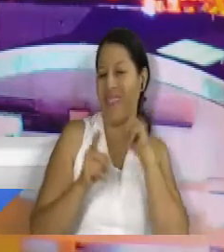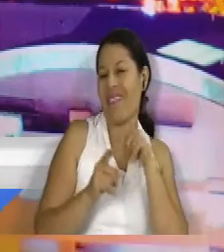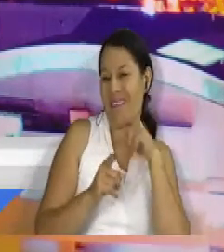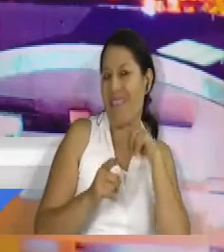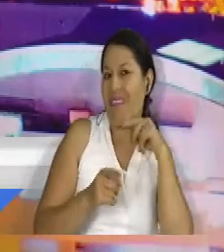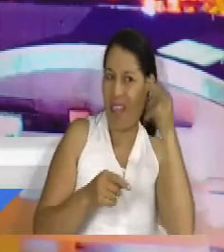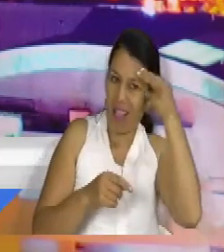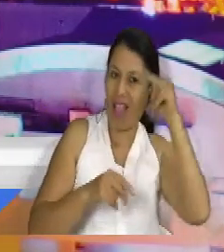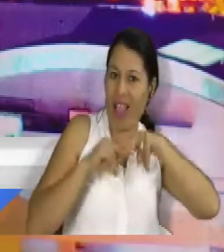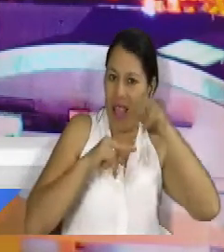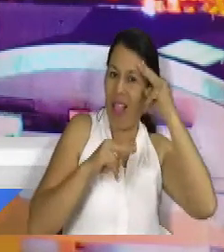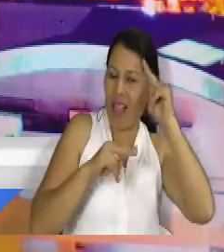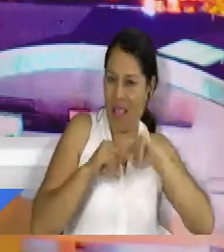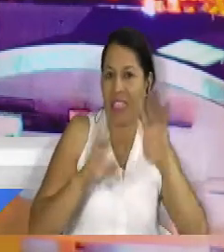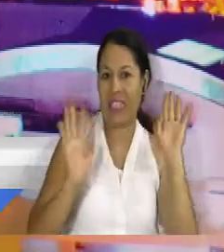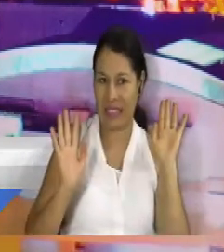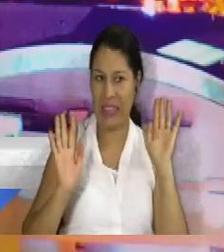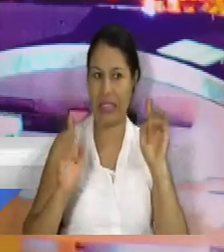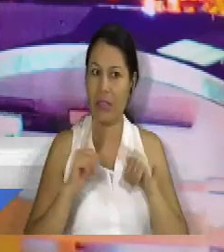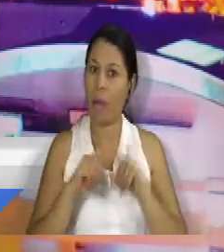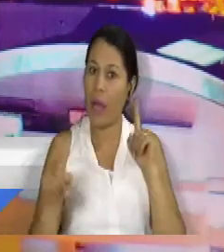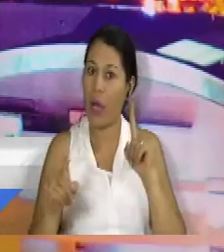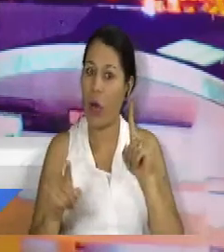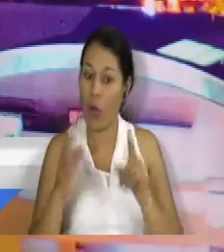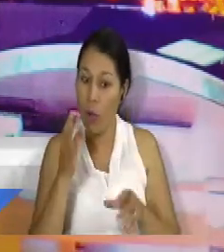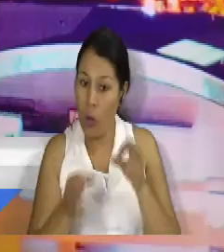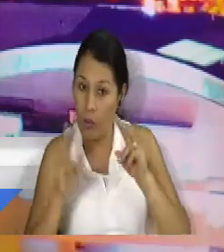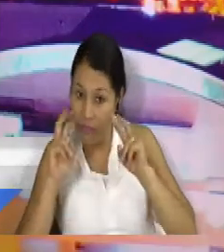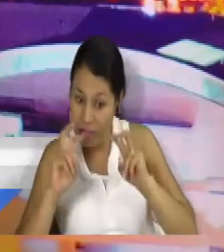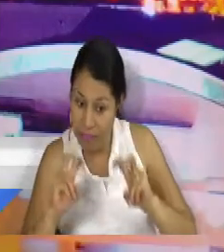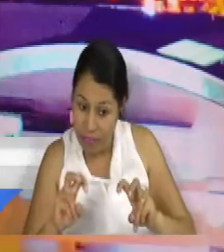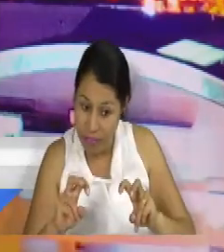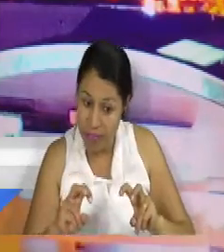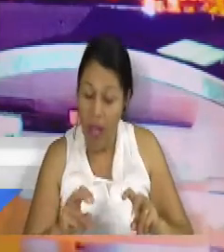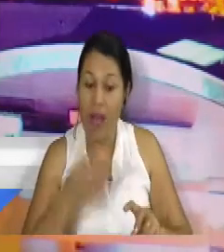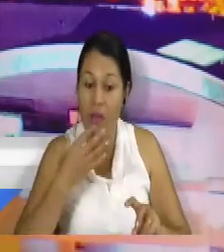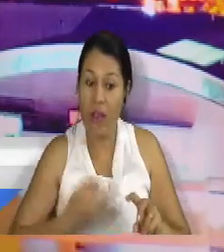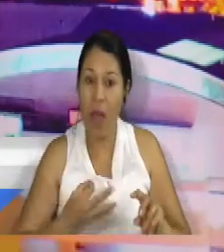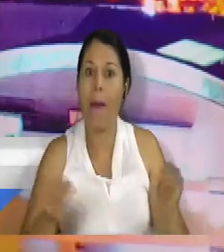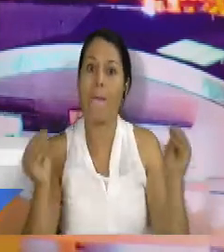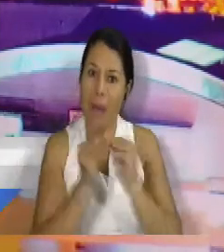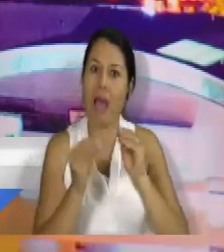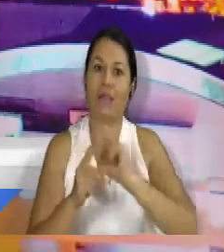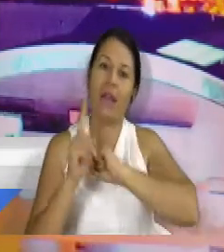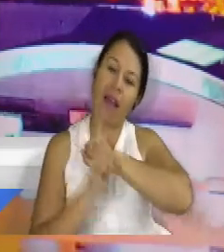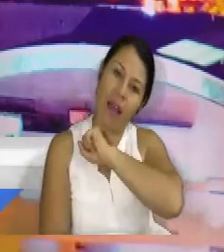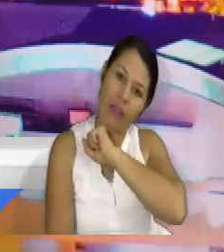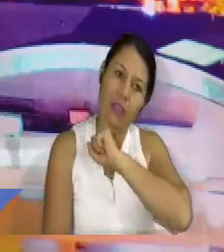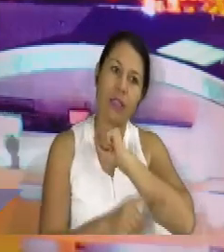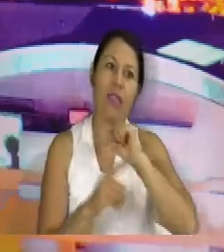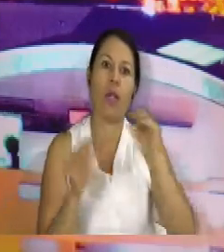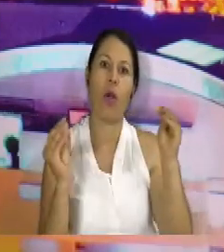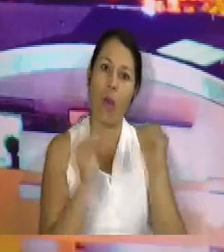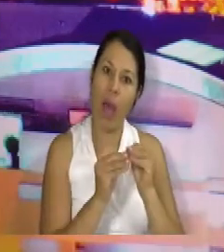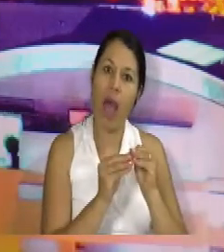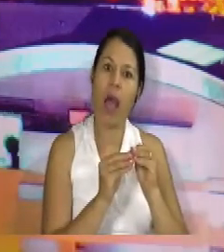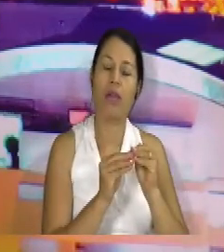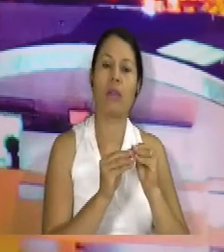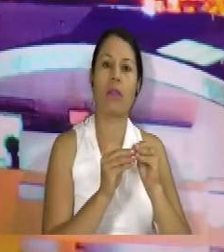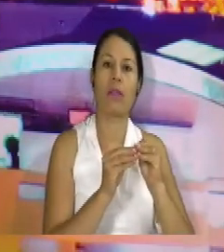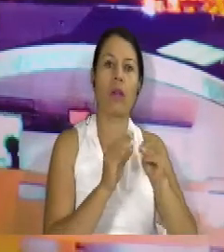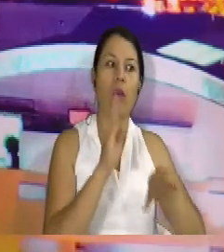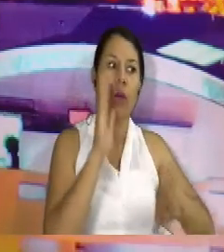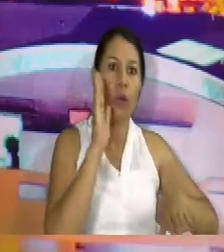buscar también aplicar la vida a justicia. Aplicar la vida a justicia no solamente es condenar, sino también absolver, ¿cierto?